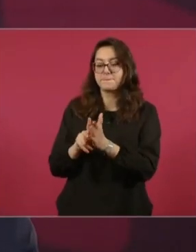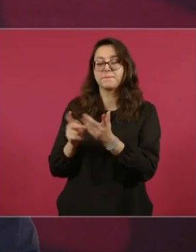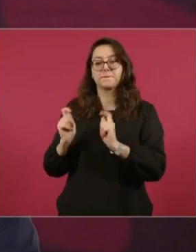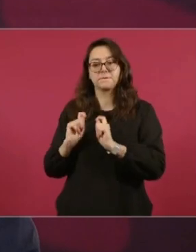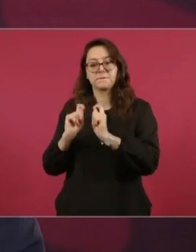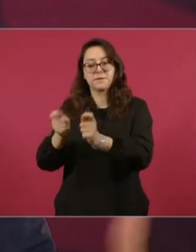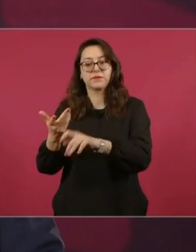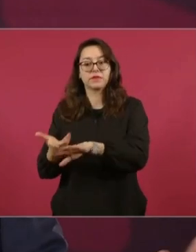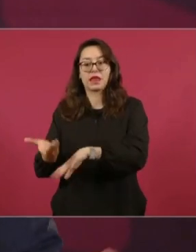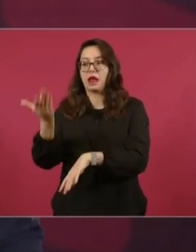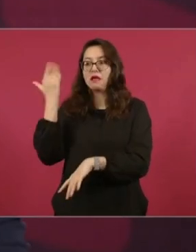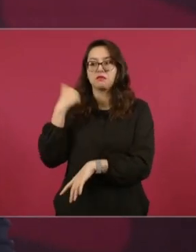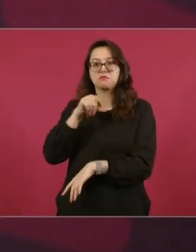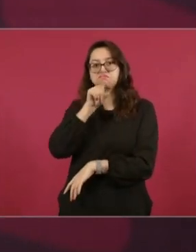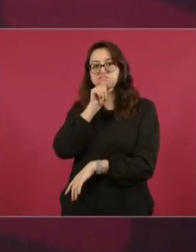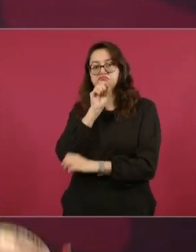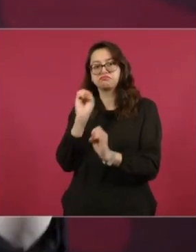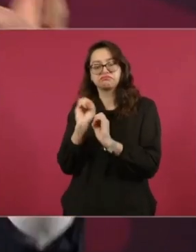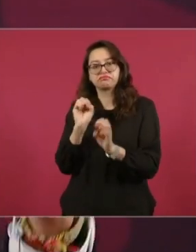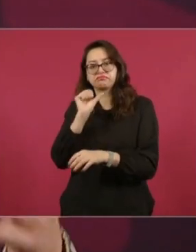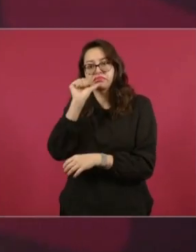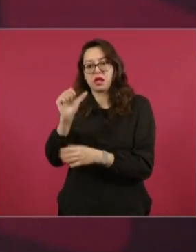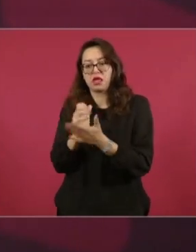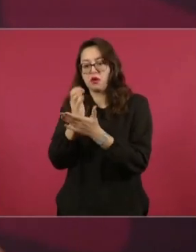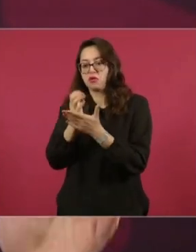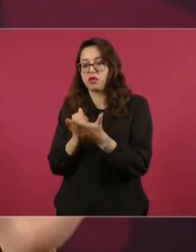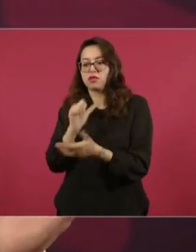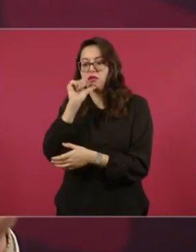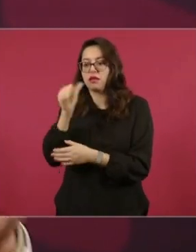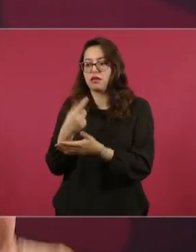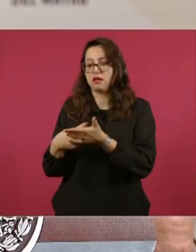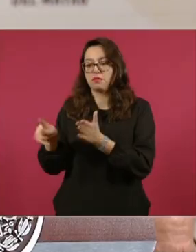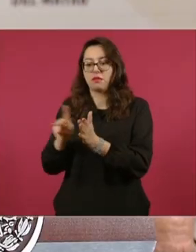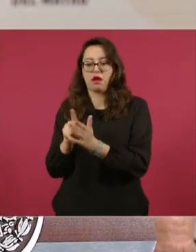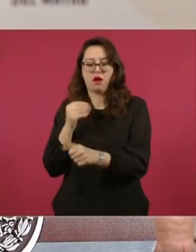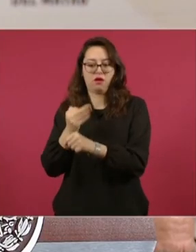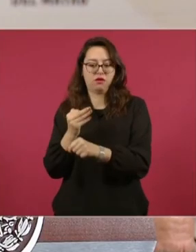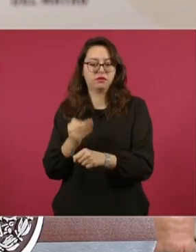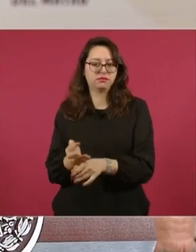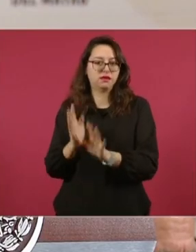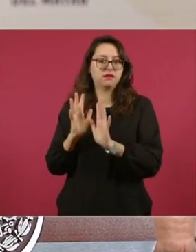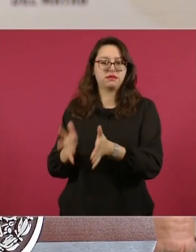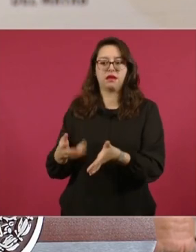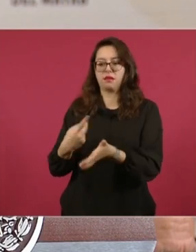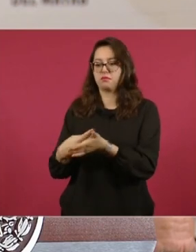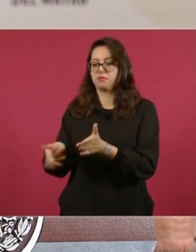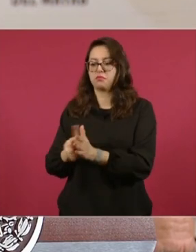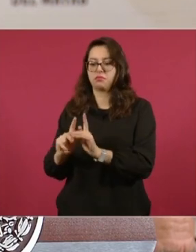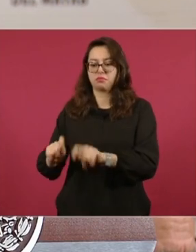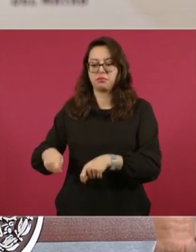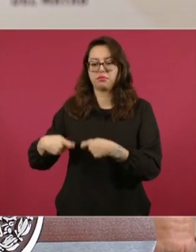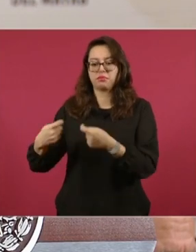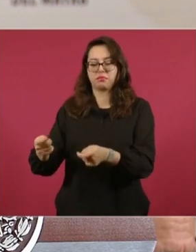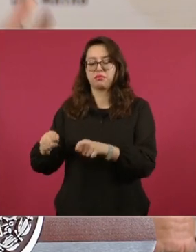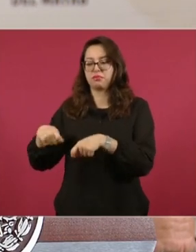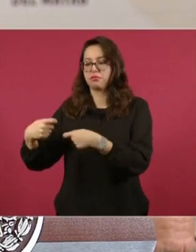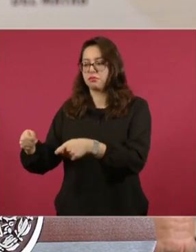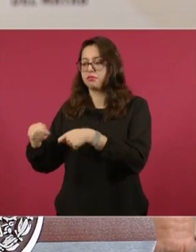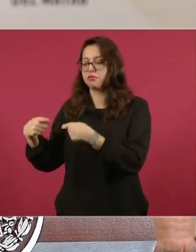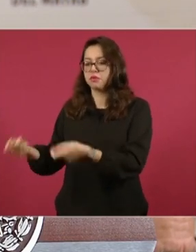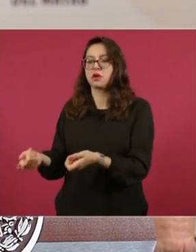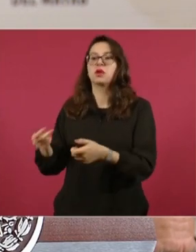que no contaban con una base durante muchos años y empezamos con las ramas de atención médica,